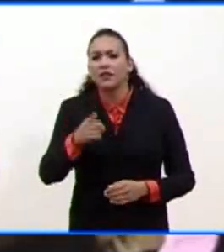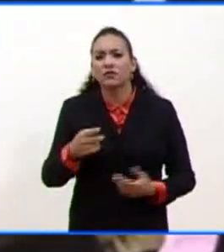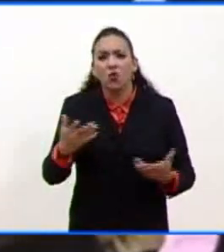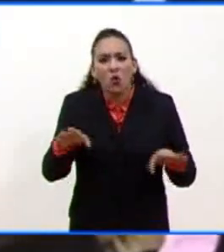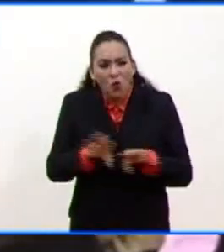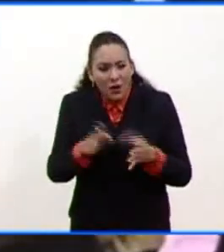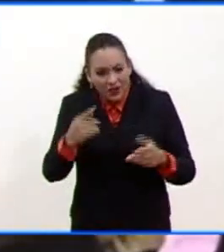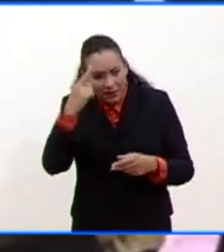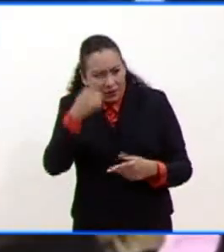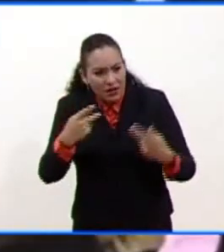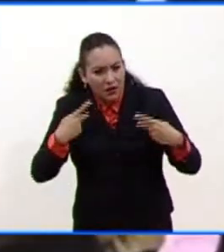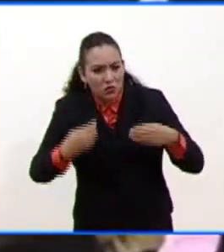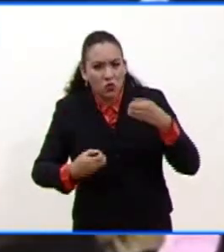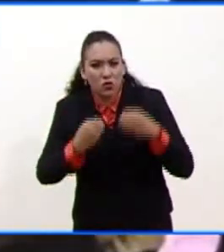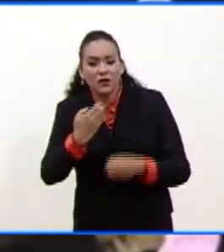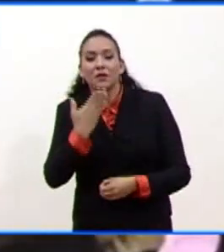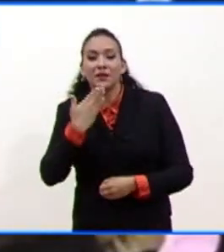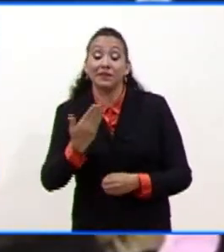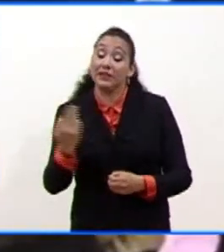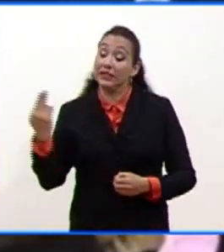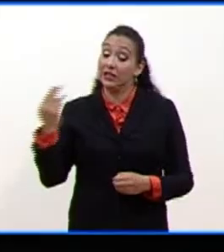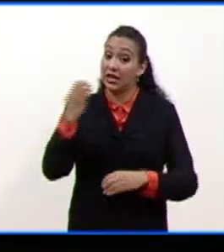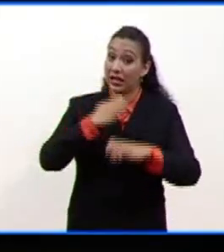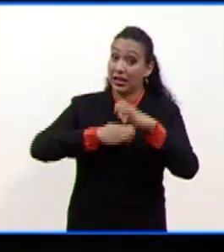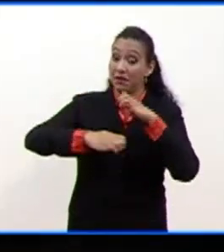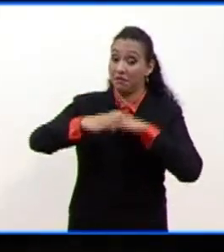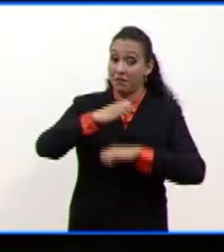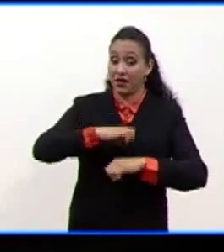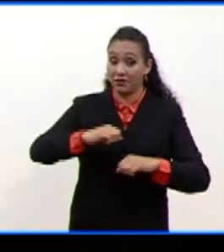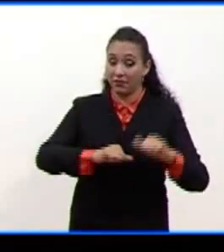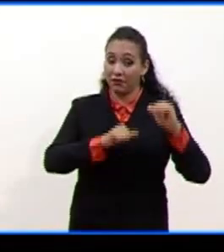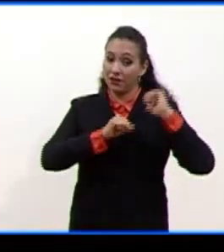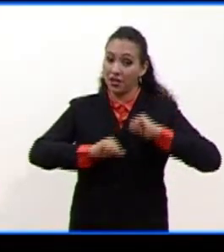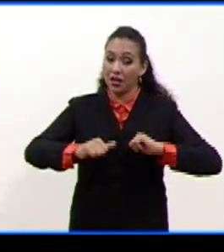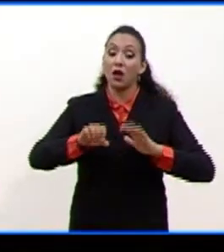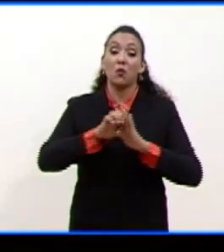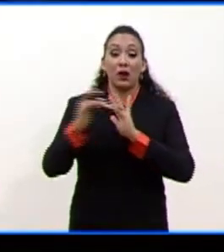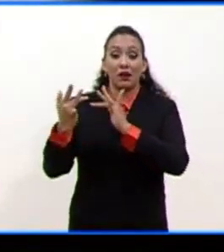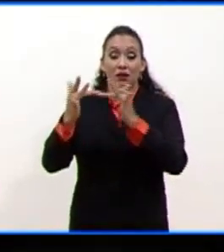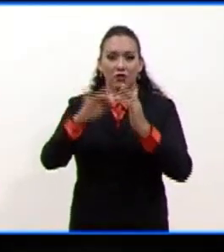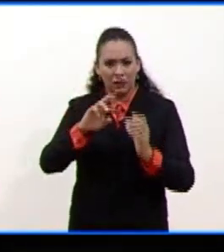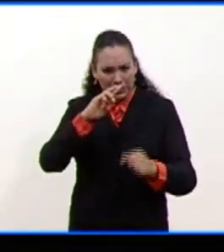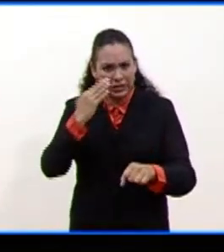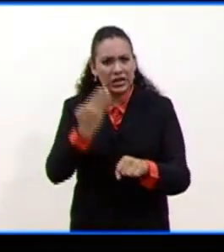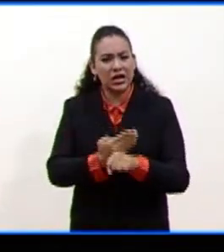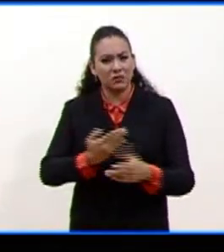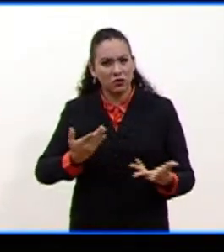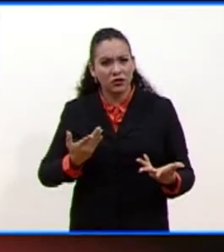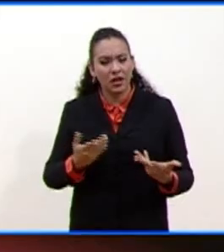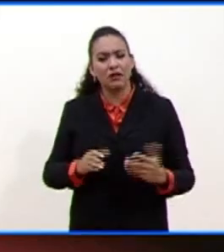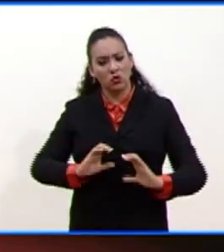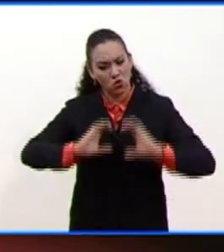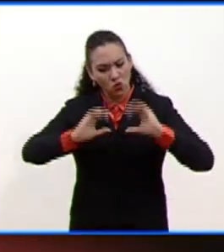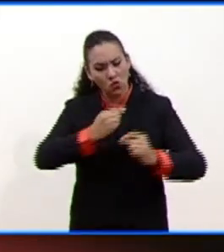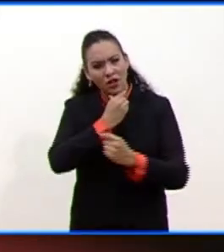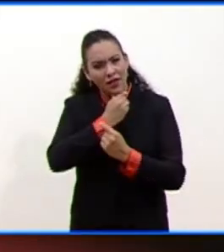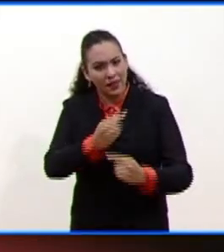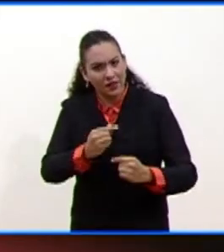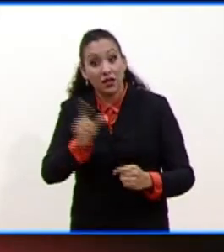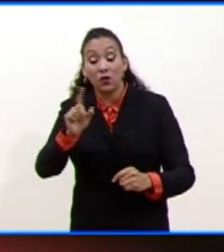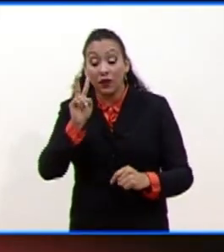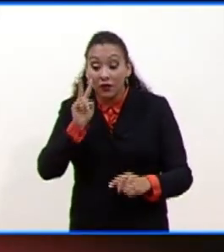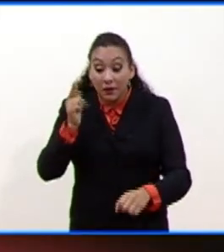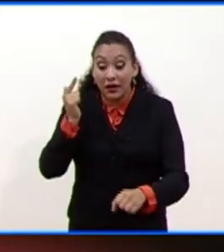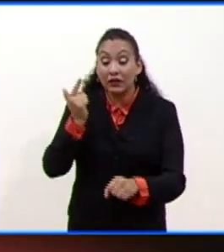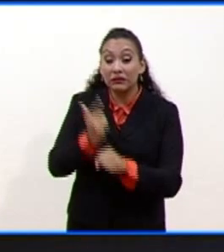violencia digital hasta que las empresas que dominan las plataformas digitales asuman su responsabilidad en la prevención y sanción de